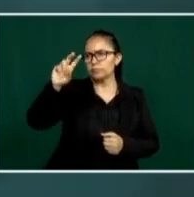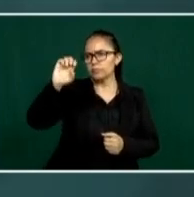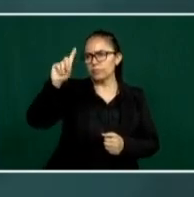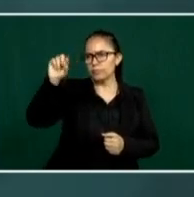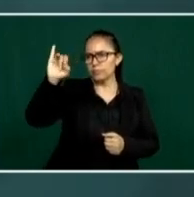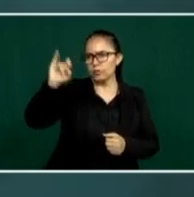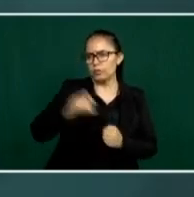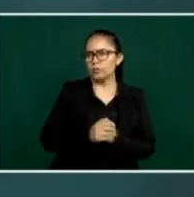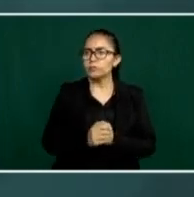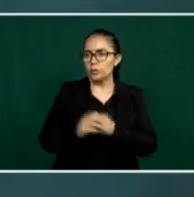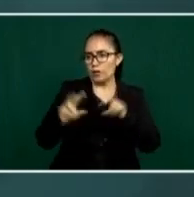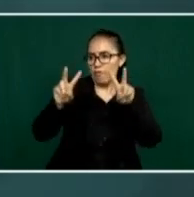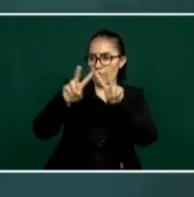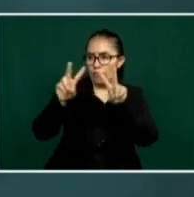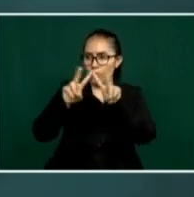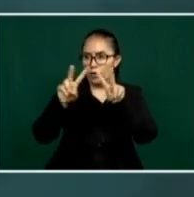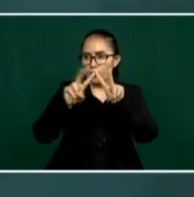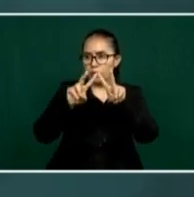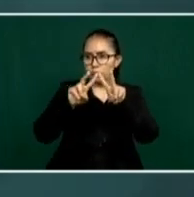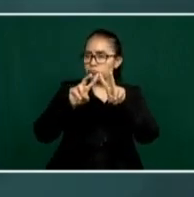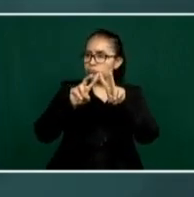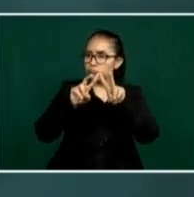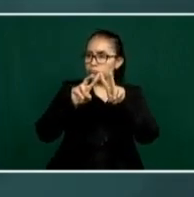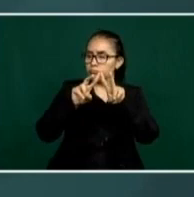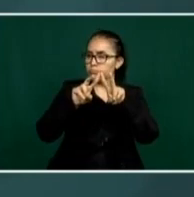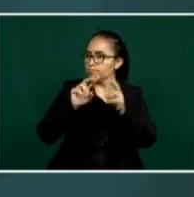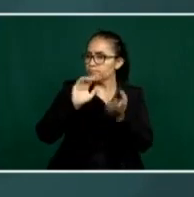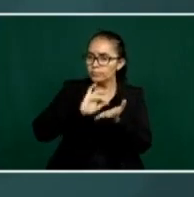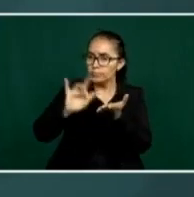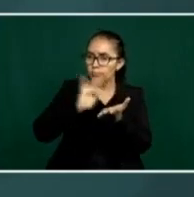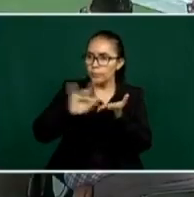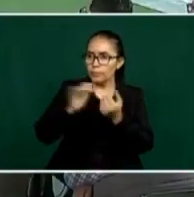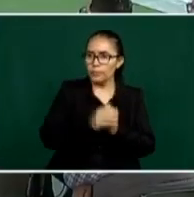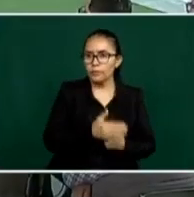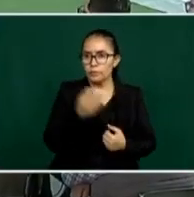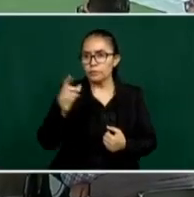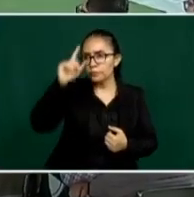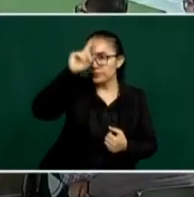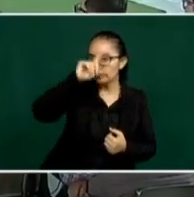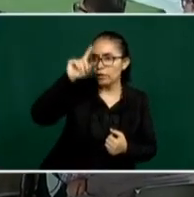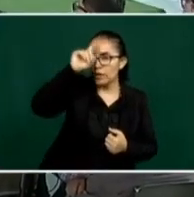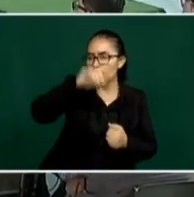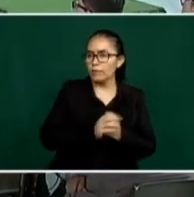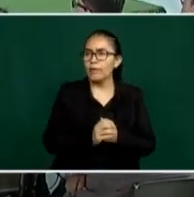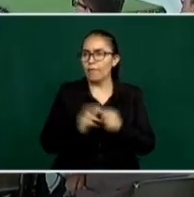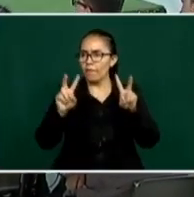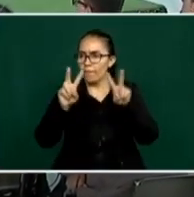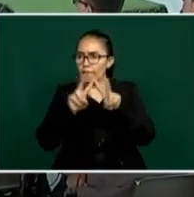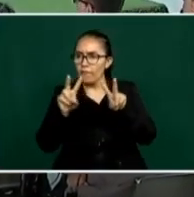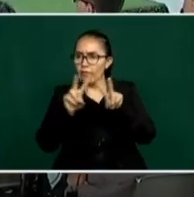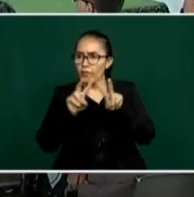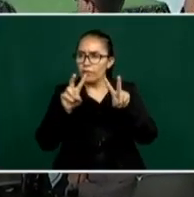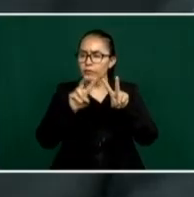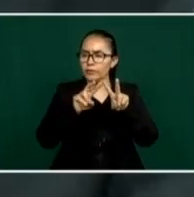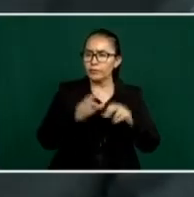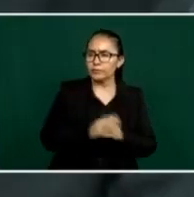en el Infonavit. Y agradezco al Consejo de Administración del Infonavit, que está integrado